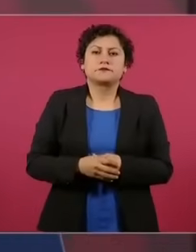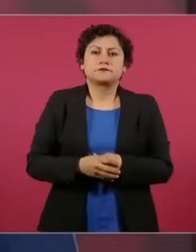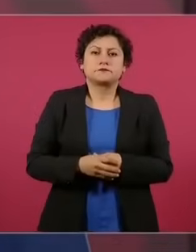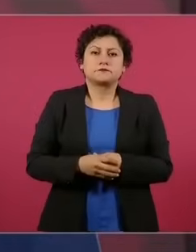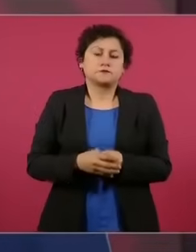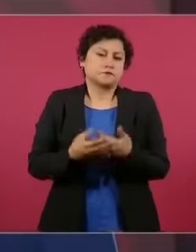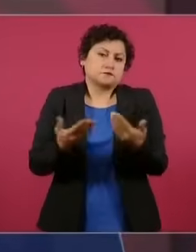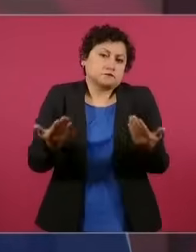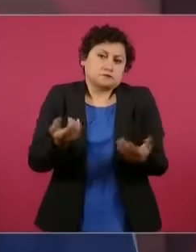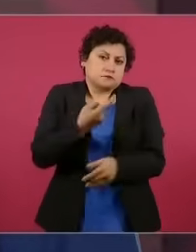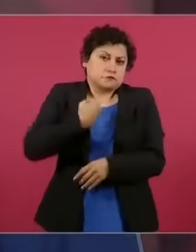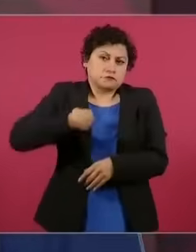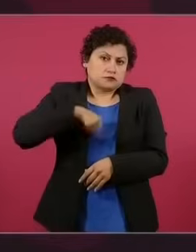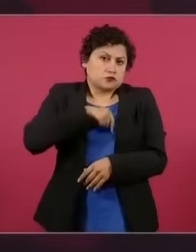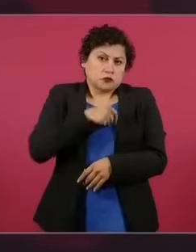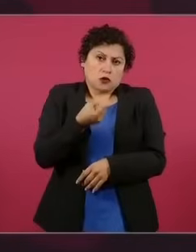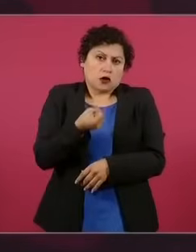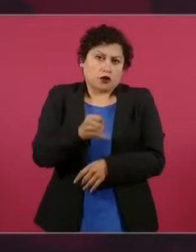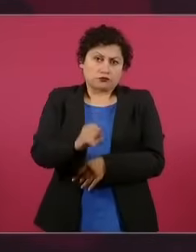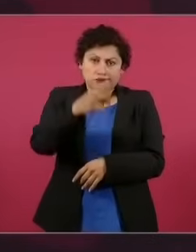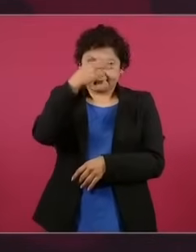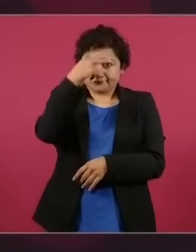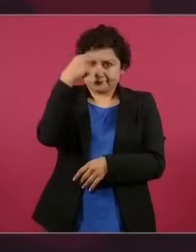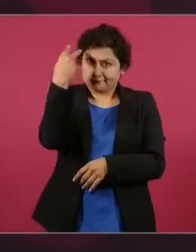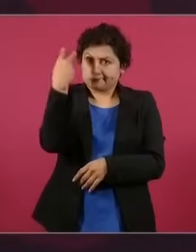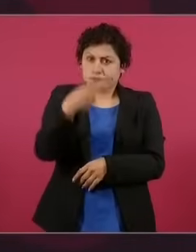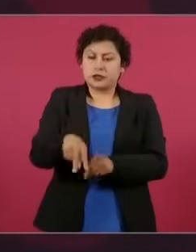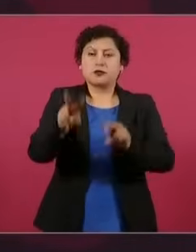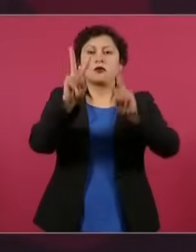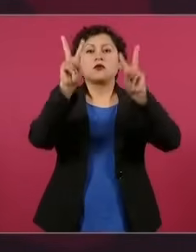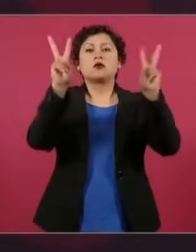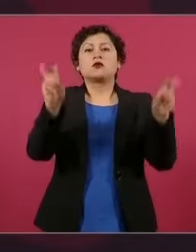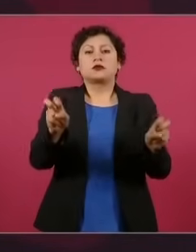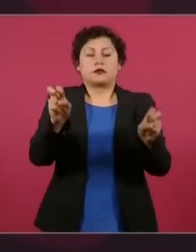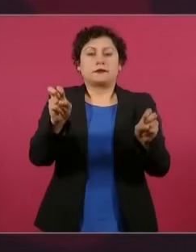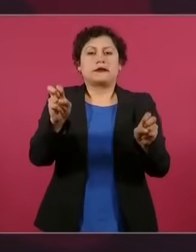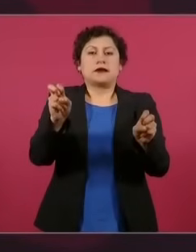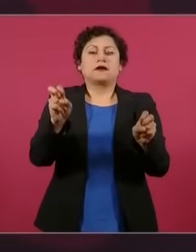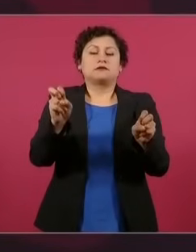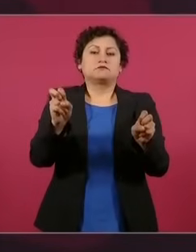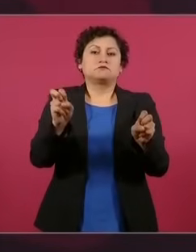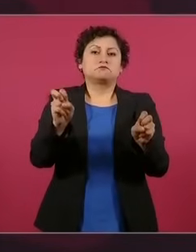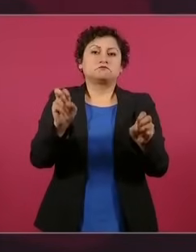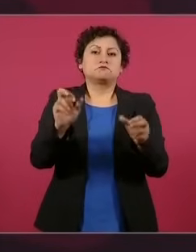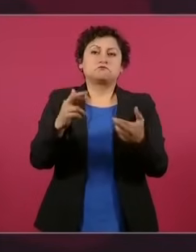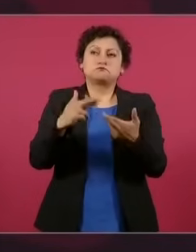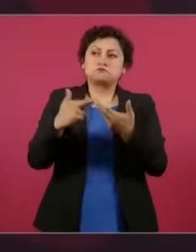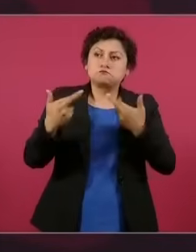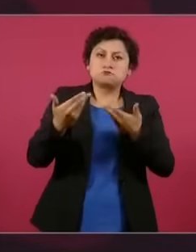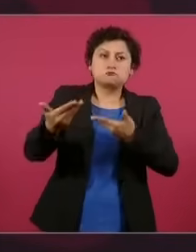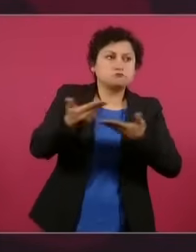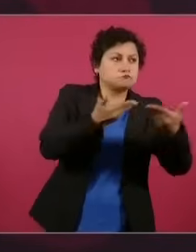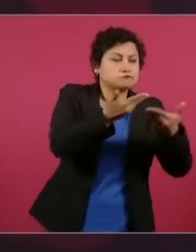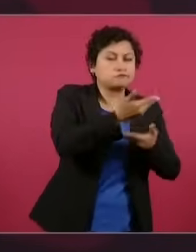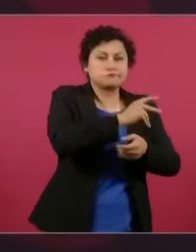nuestra tradición en materia de política exterior, proteger a